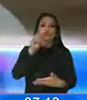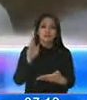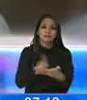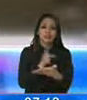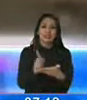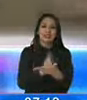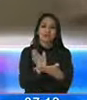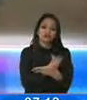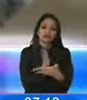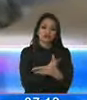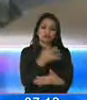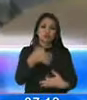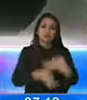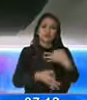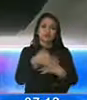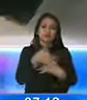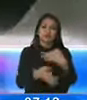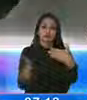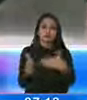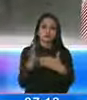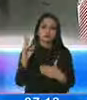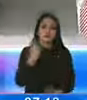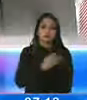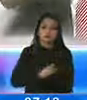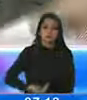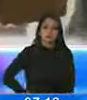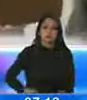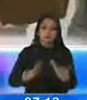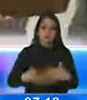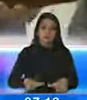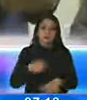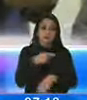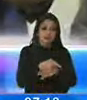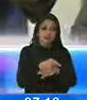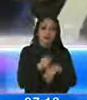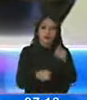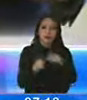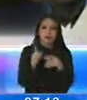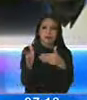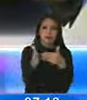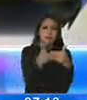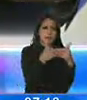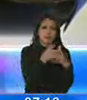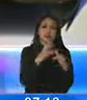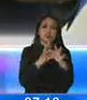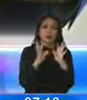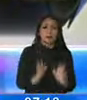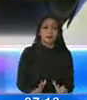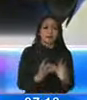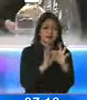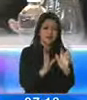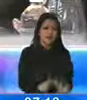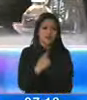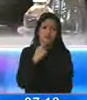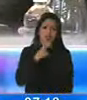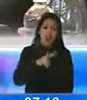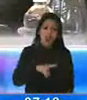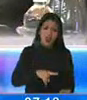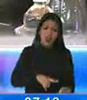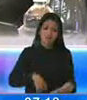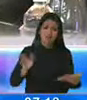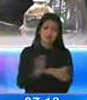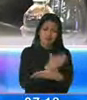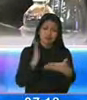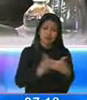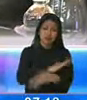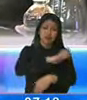el expediente de enjuiciamiento en contra del vicepresidente. Esto en medio de las críticas de sus colegas, que aseguraban que leer todo el